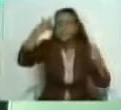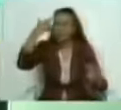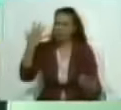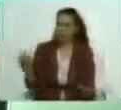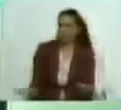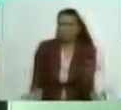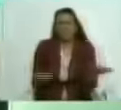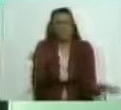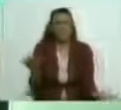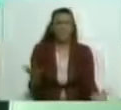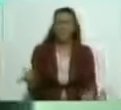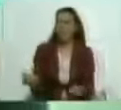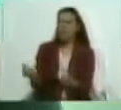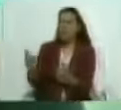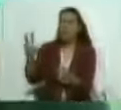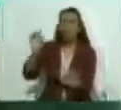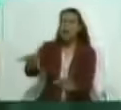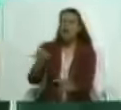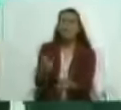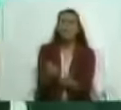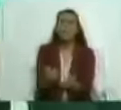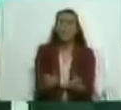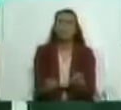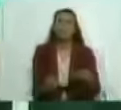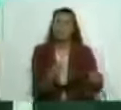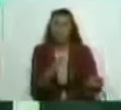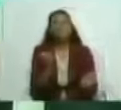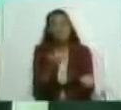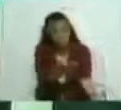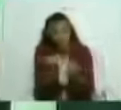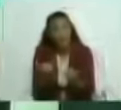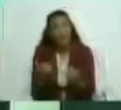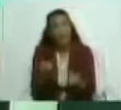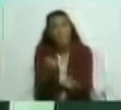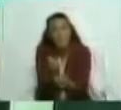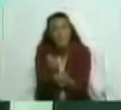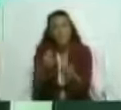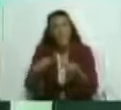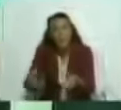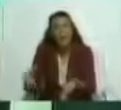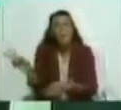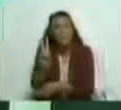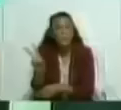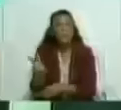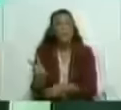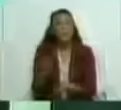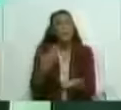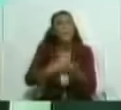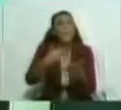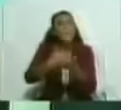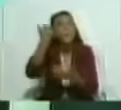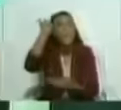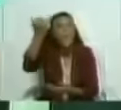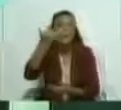dicen, no inviertas en Venezuela. Yo lo que digo es, vamos a invertir en Venezuela. Yo les propongo,